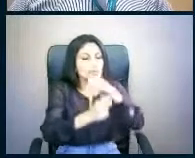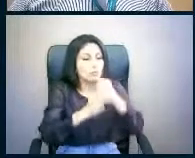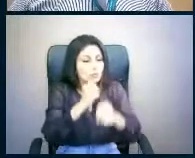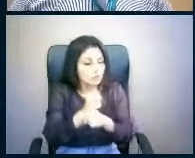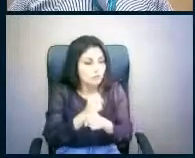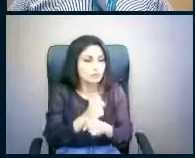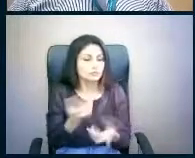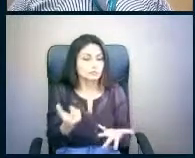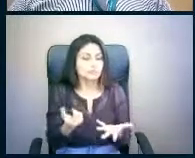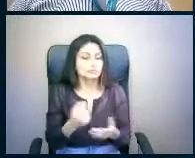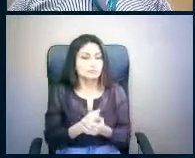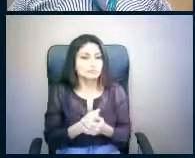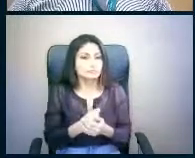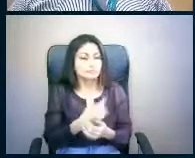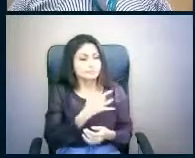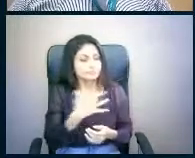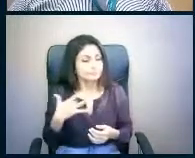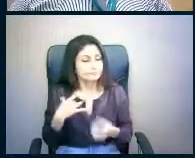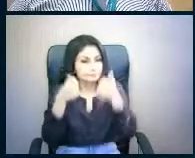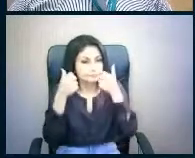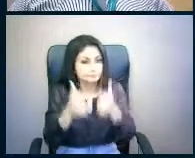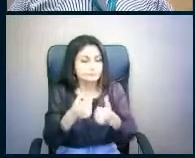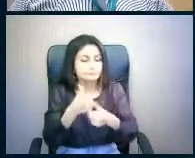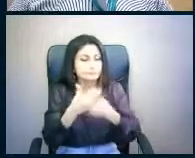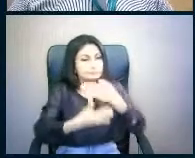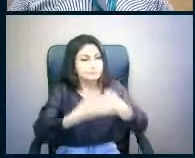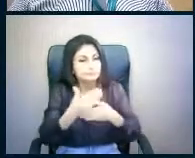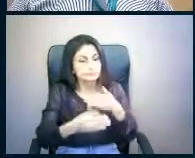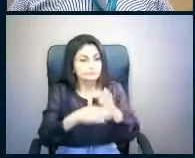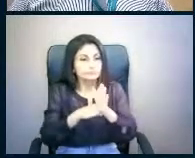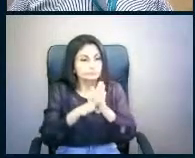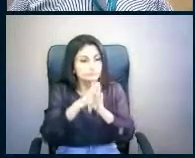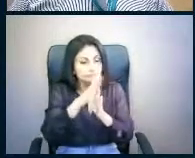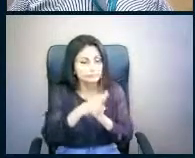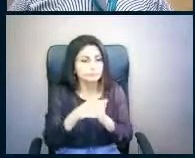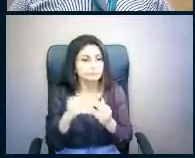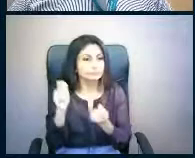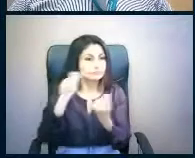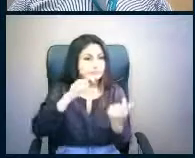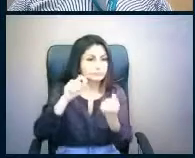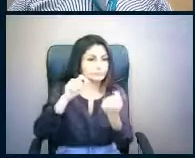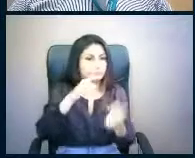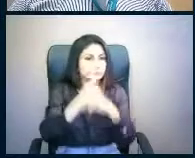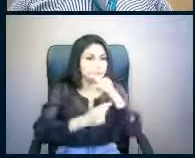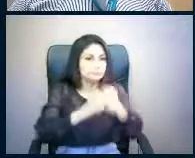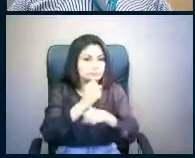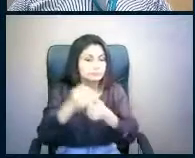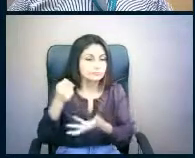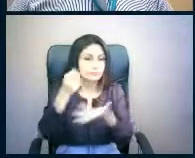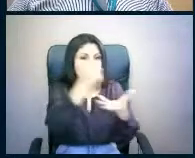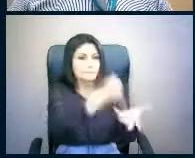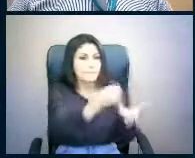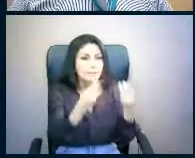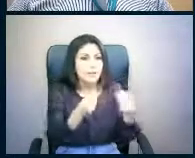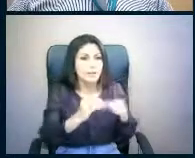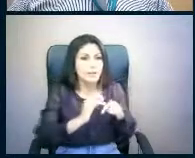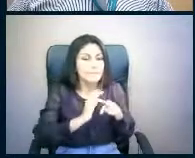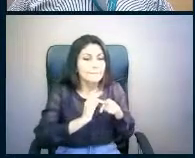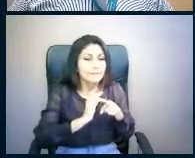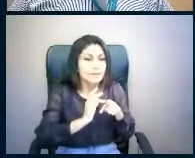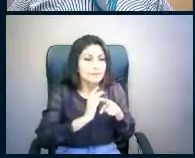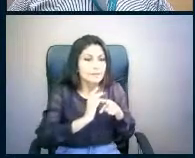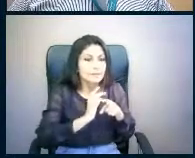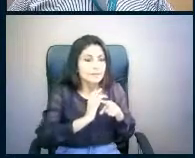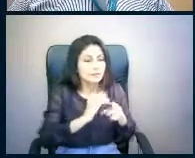seguridad, formación y desarrollo, buscando y desarrollando prácticas que se adapten a las necesidades del